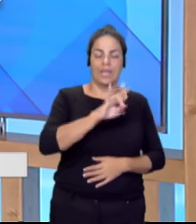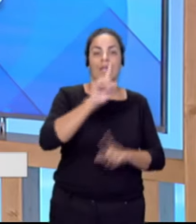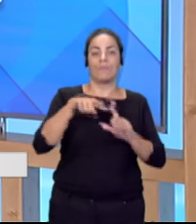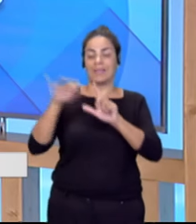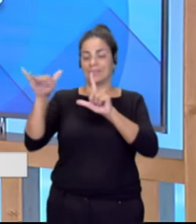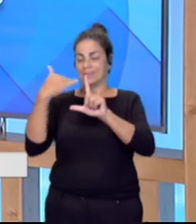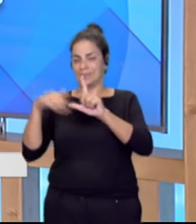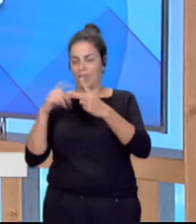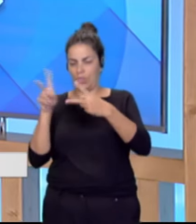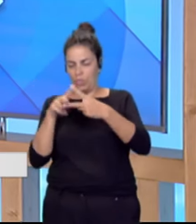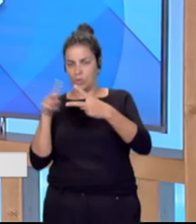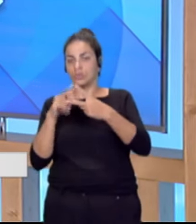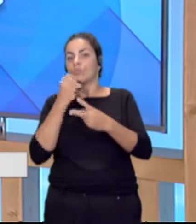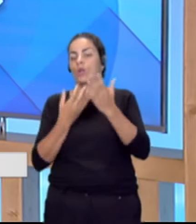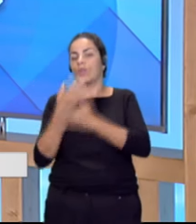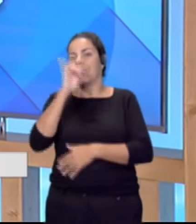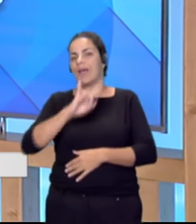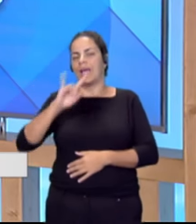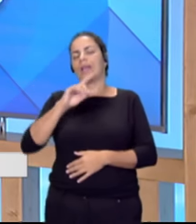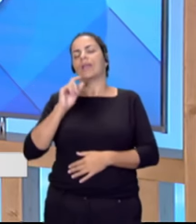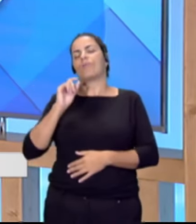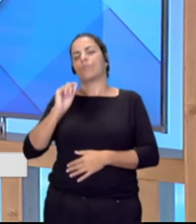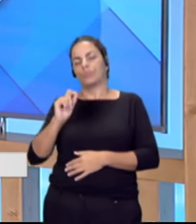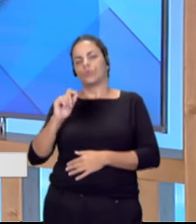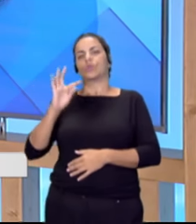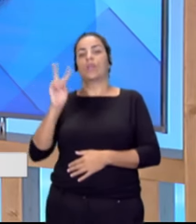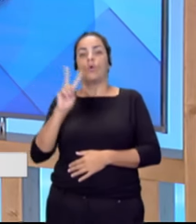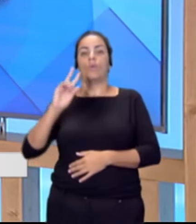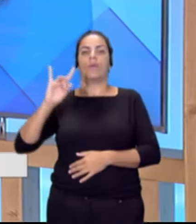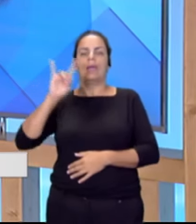buenosdiascanarias@tvcanaria.tv. Y el otro correo es